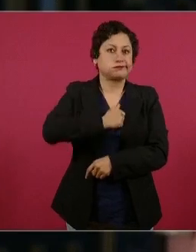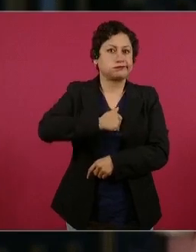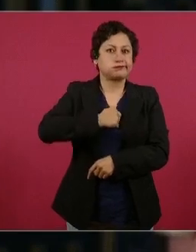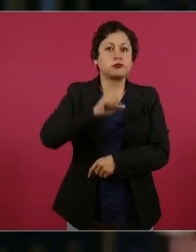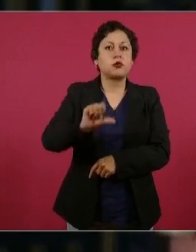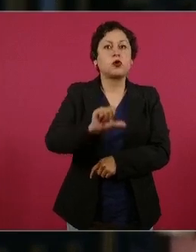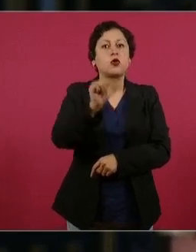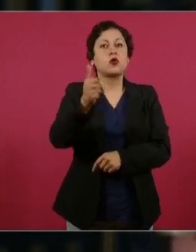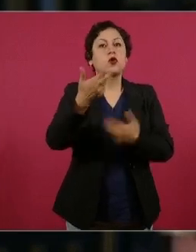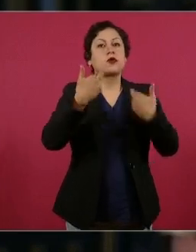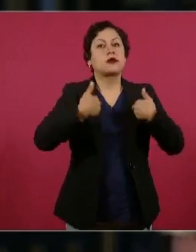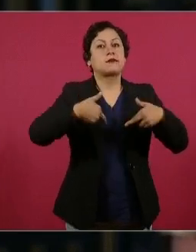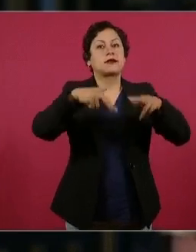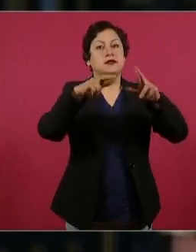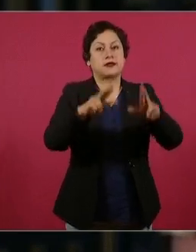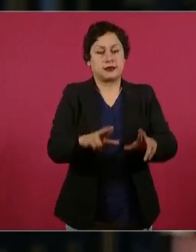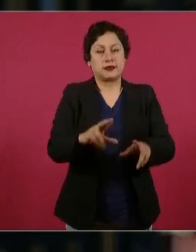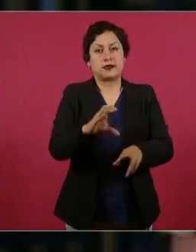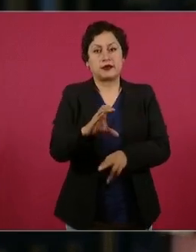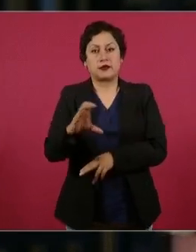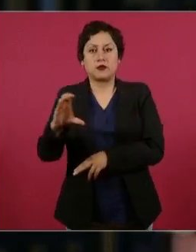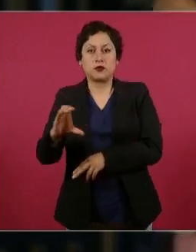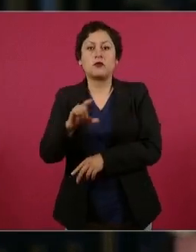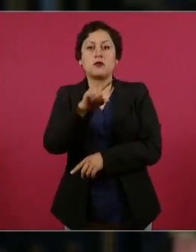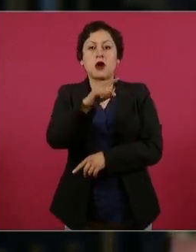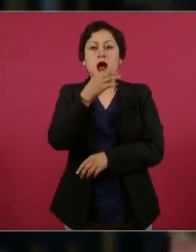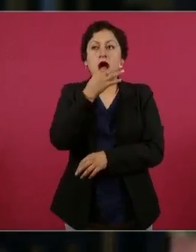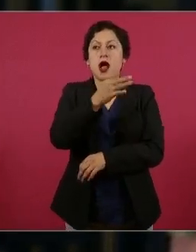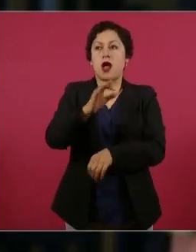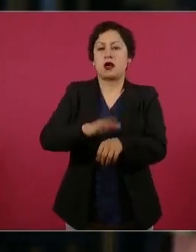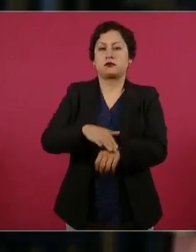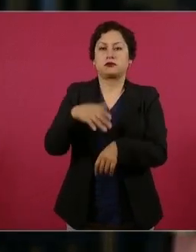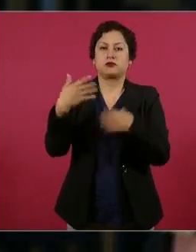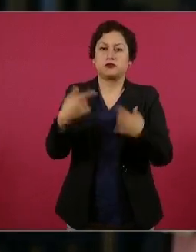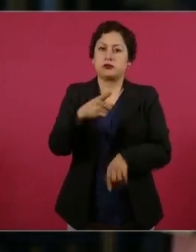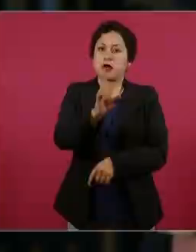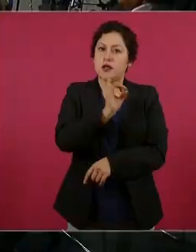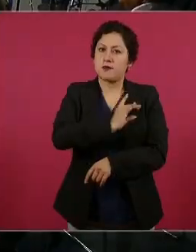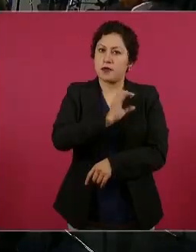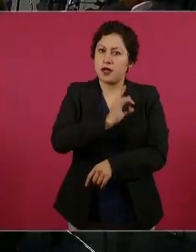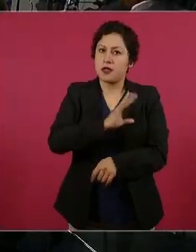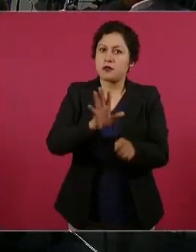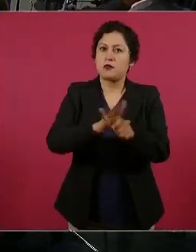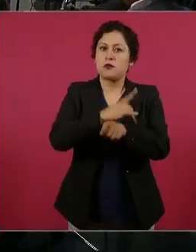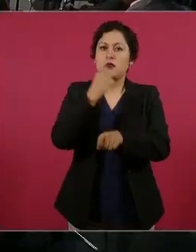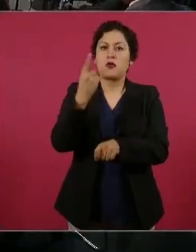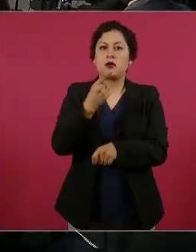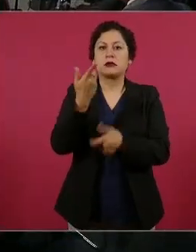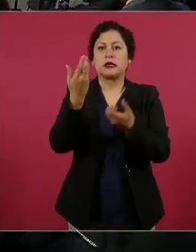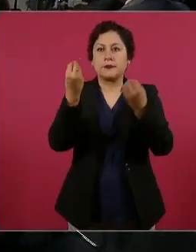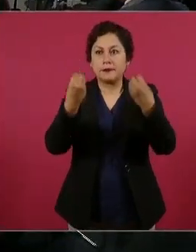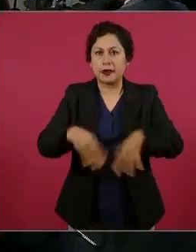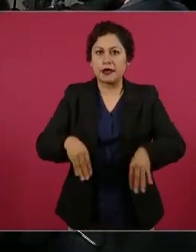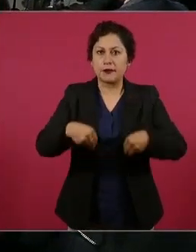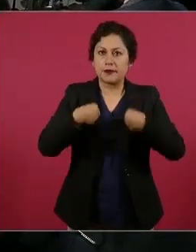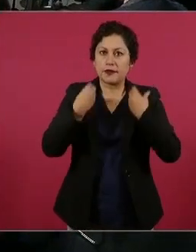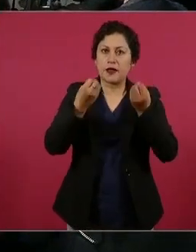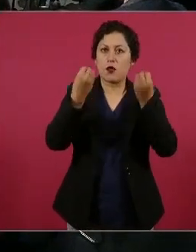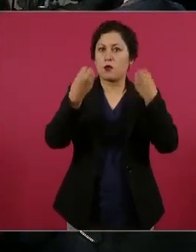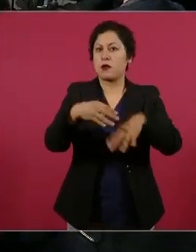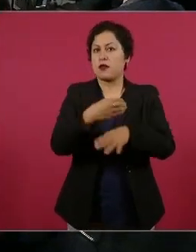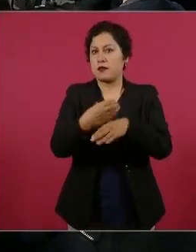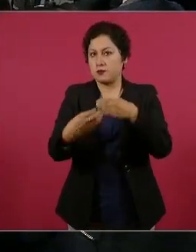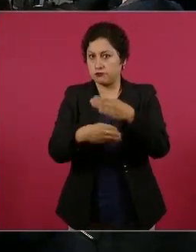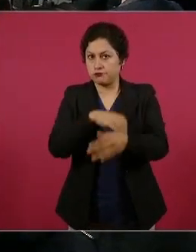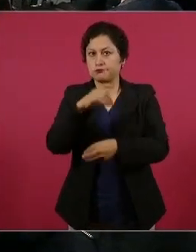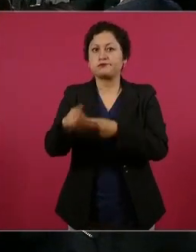de Comercio han manifestado vivir con miedo de perder su patrimonio y su vida. Segundo, los empresarios